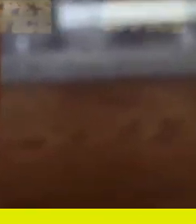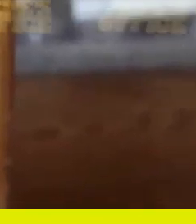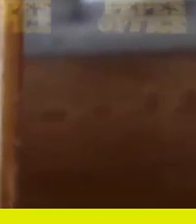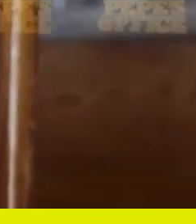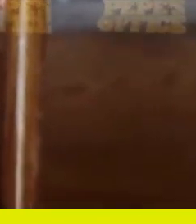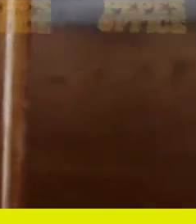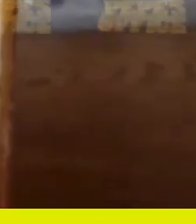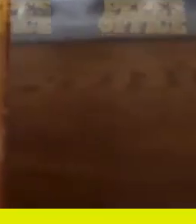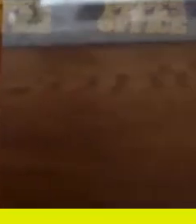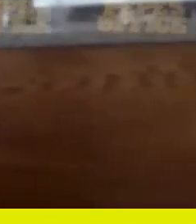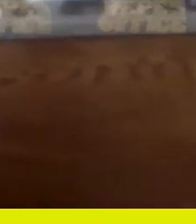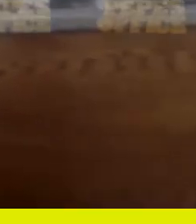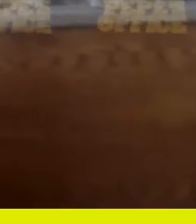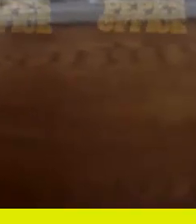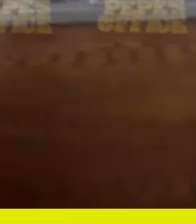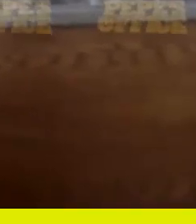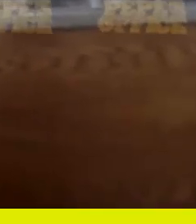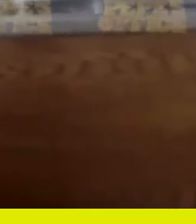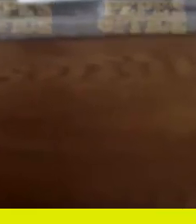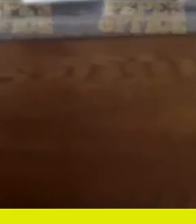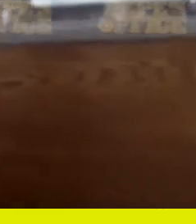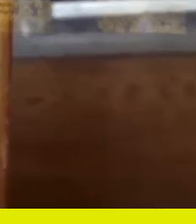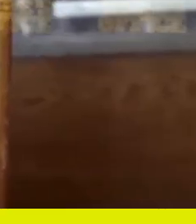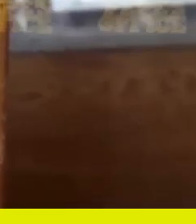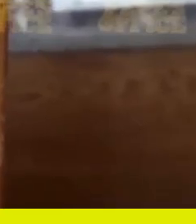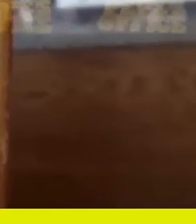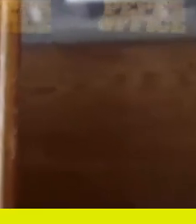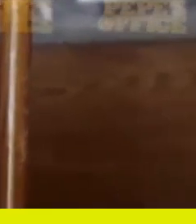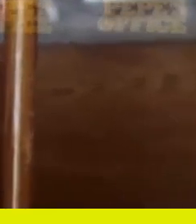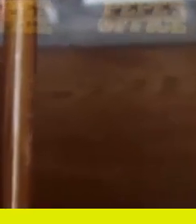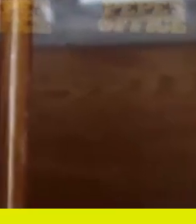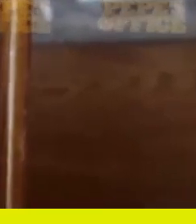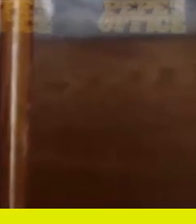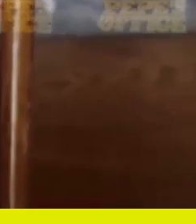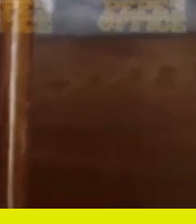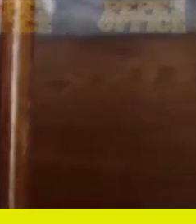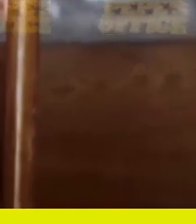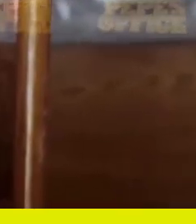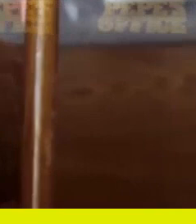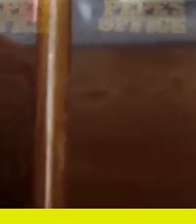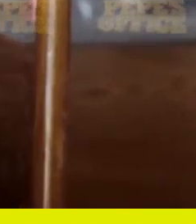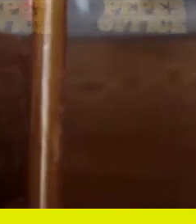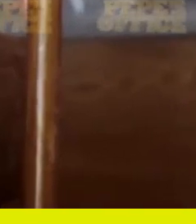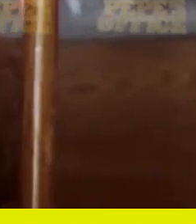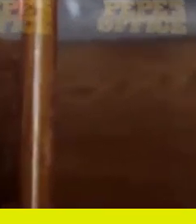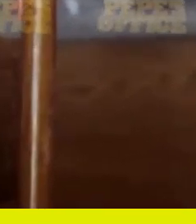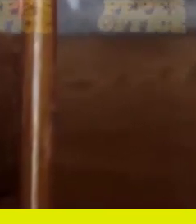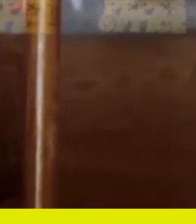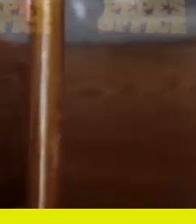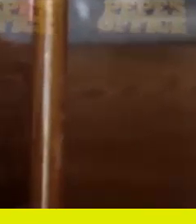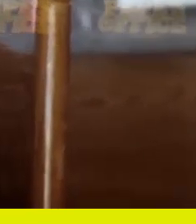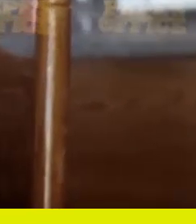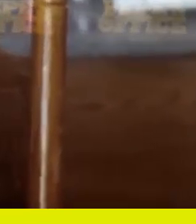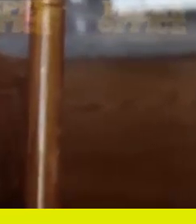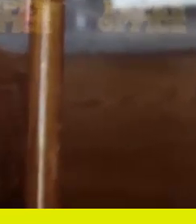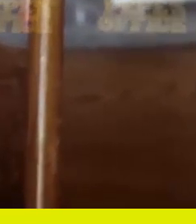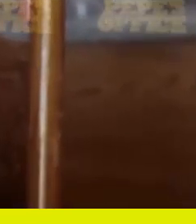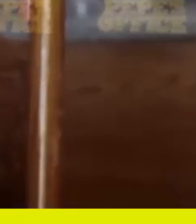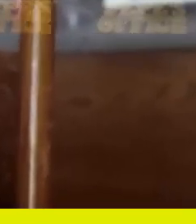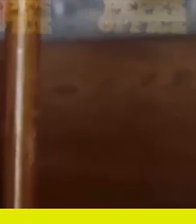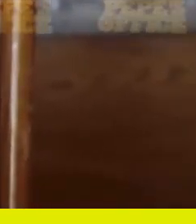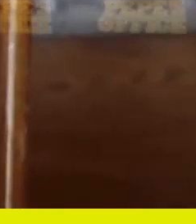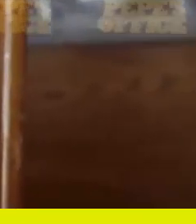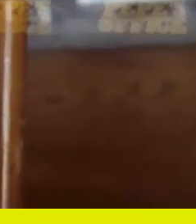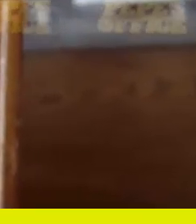veces ni les alcanzaba por los frijoles ni nada. Y pues a mirar que los mexicanos